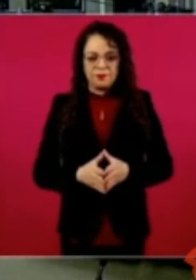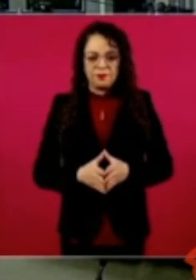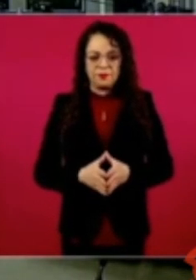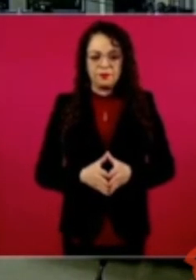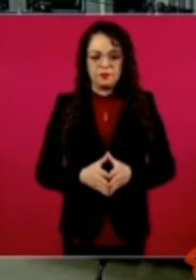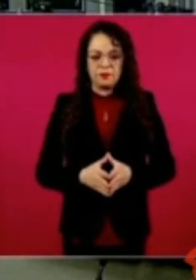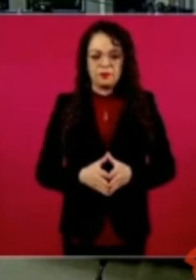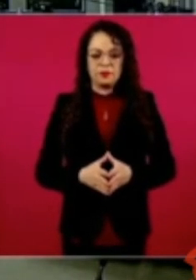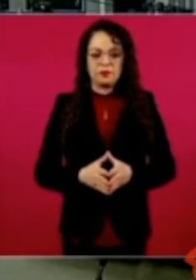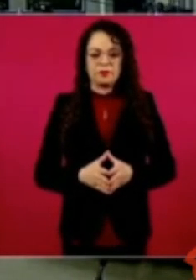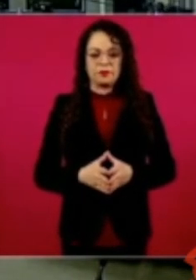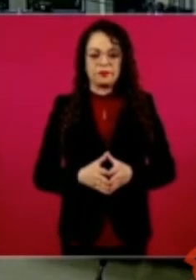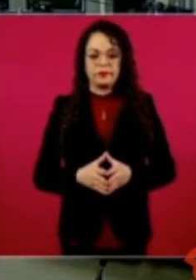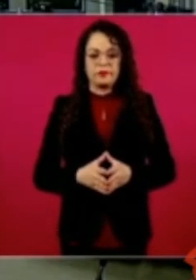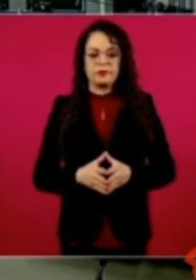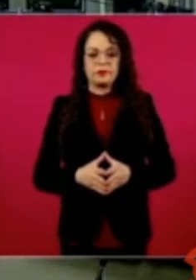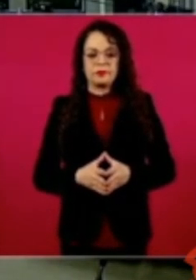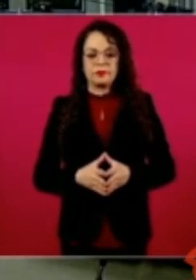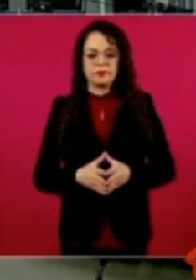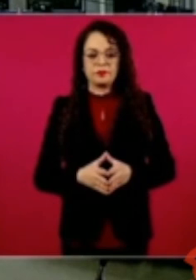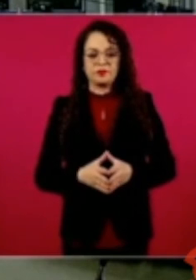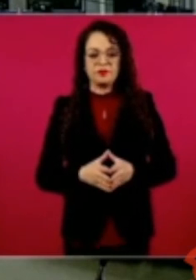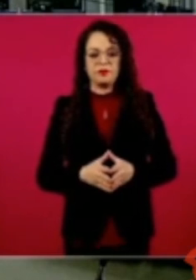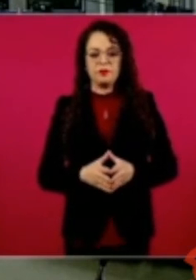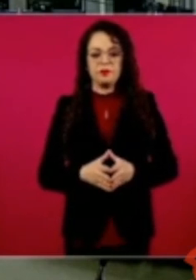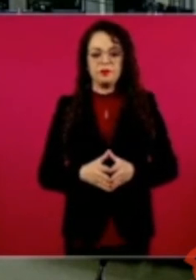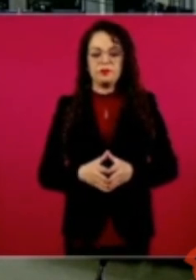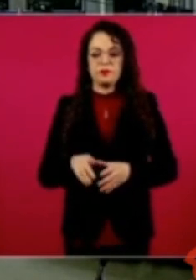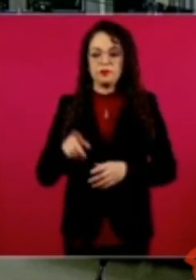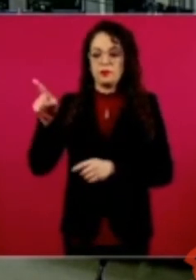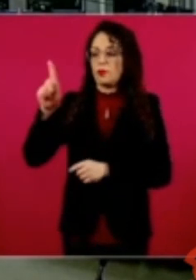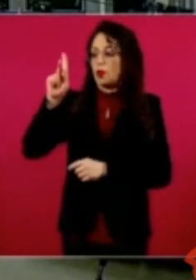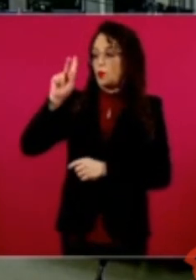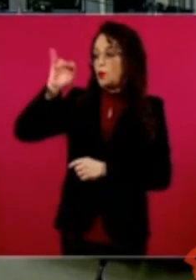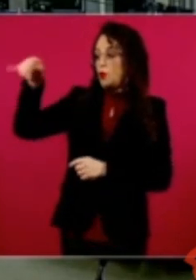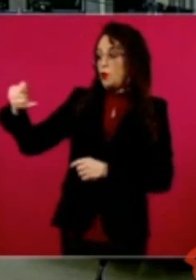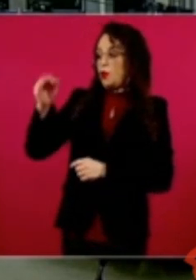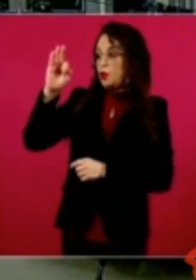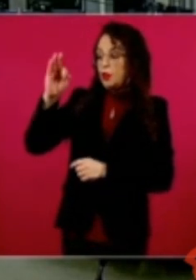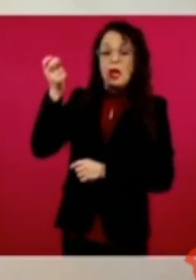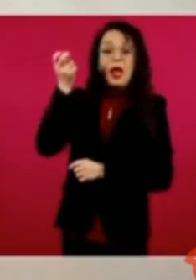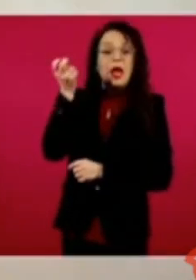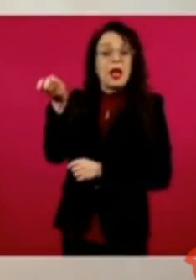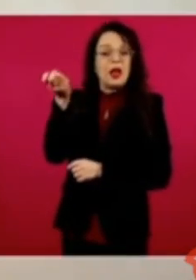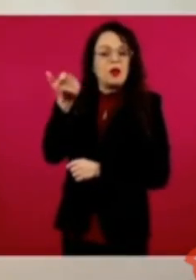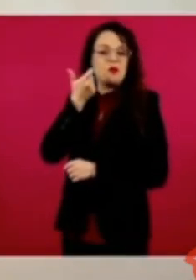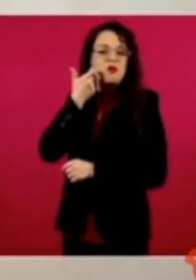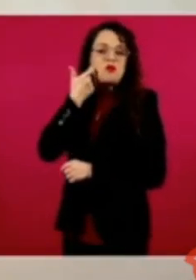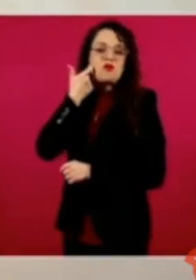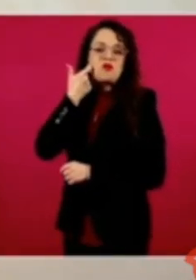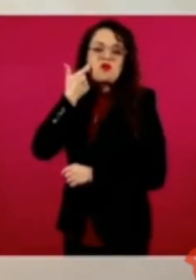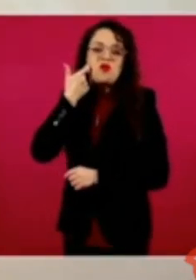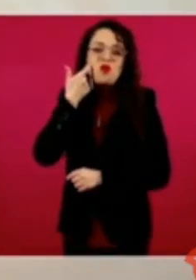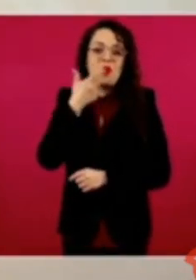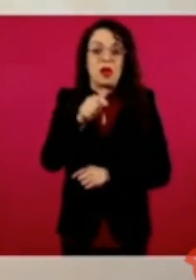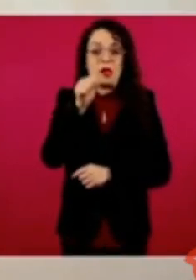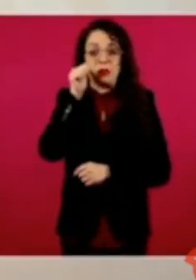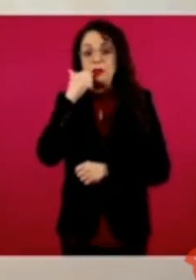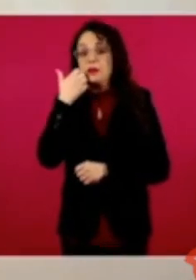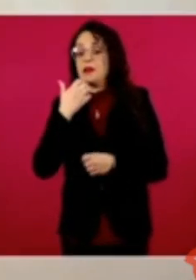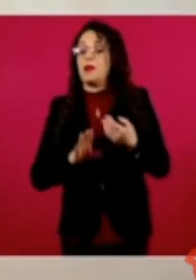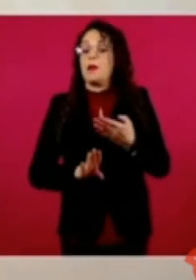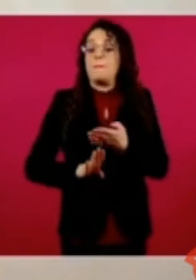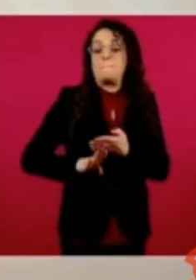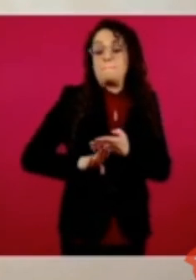Eso es lo que no quieren en el caso del Poder Judicial. O sea, ese